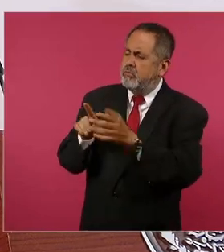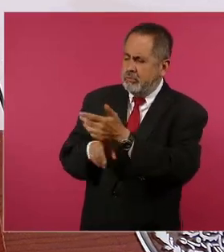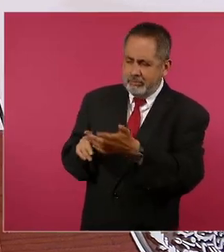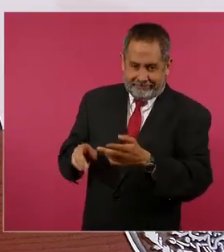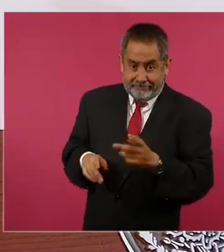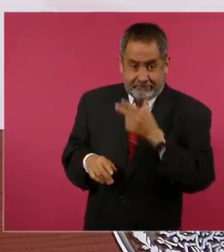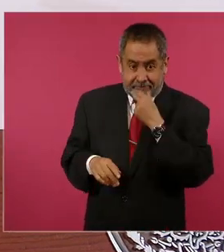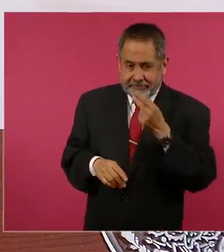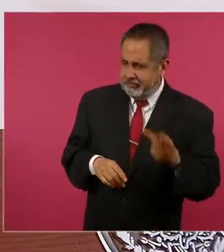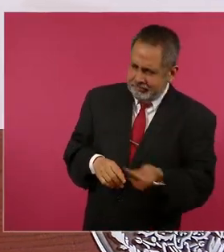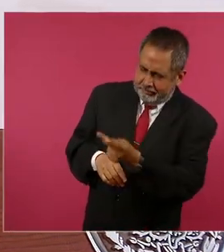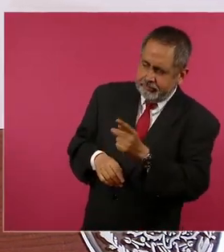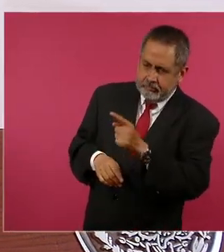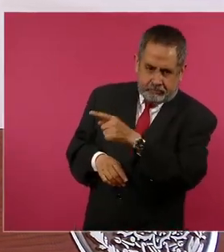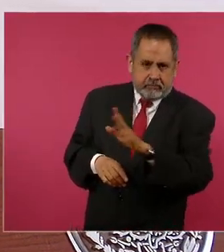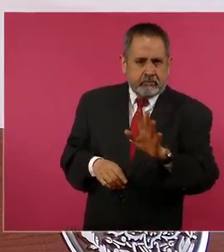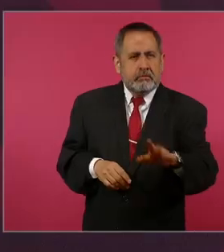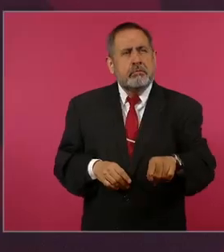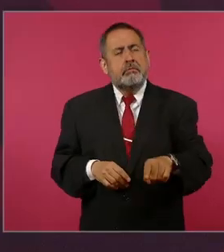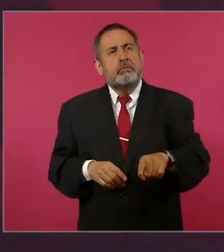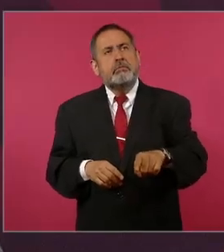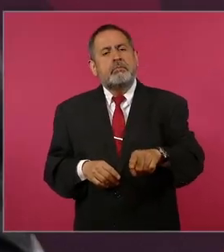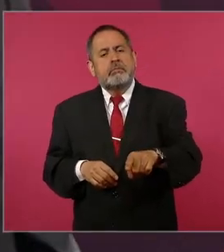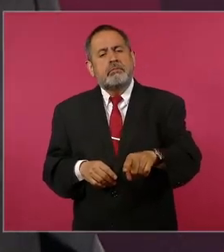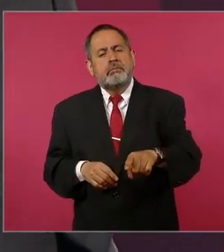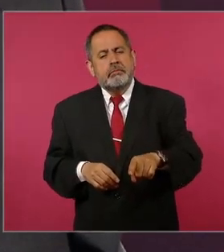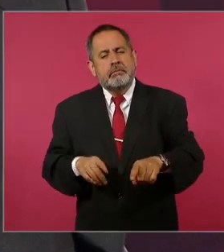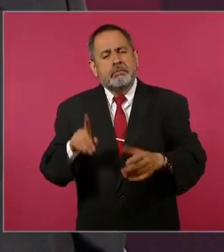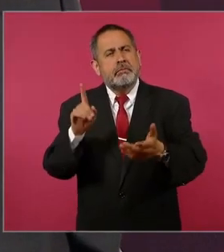cree? Estamos hablando